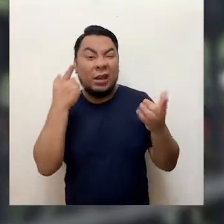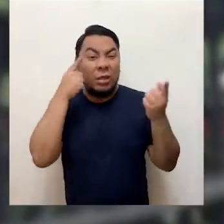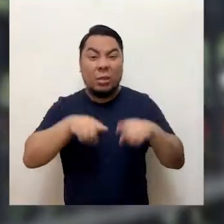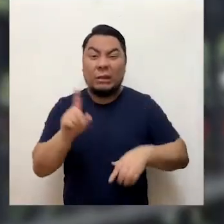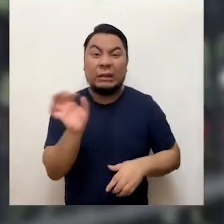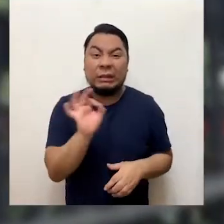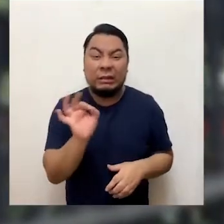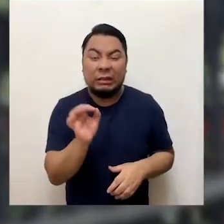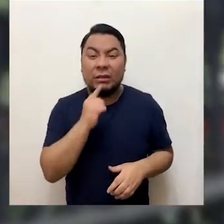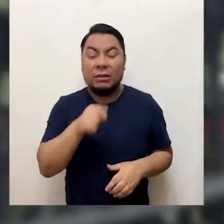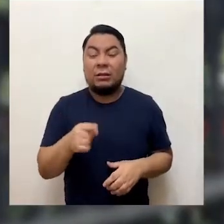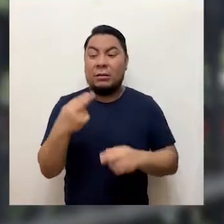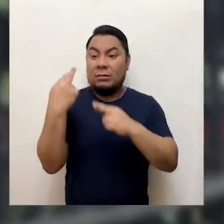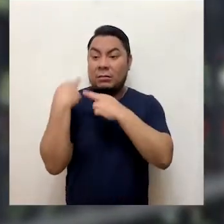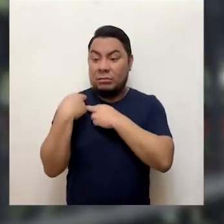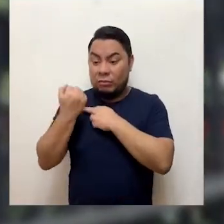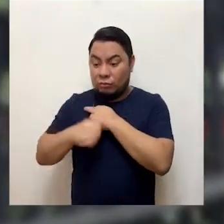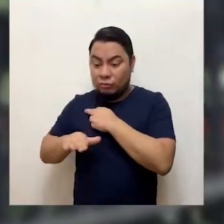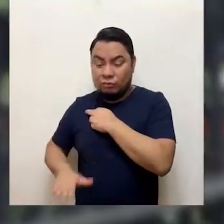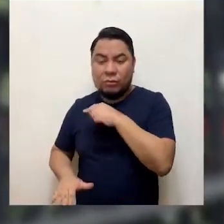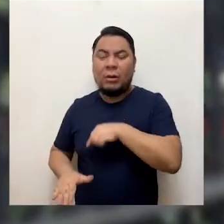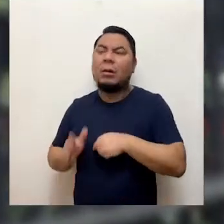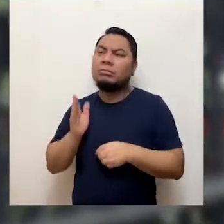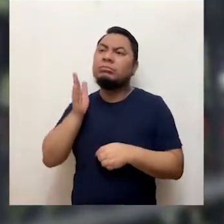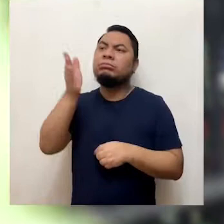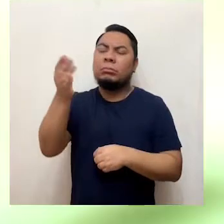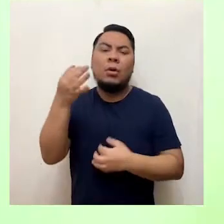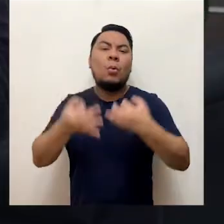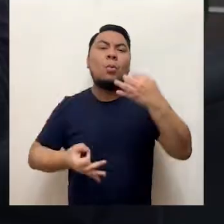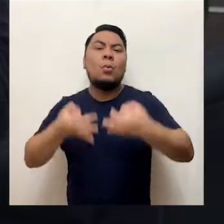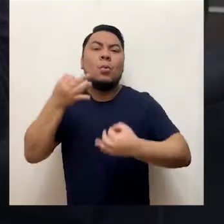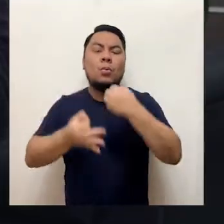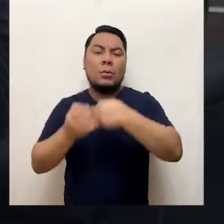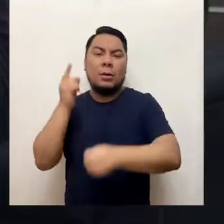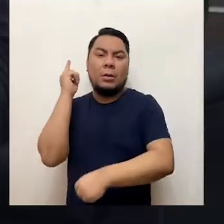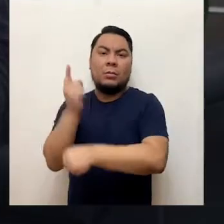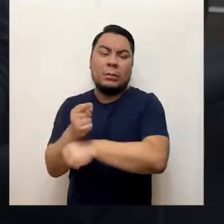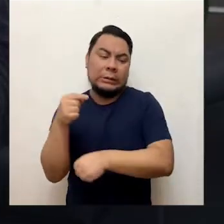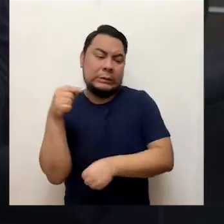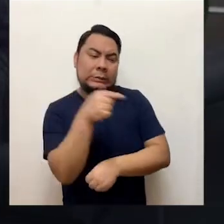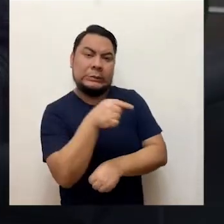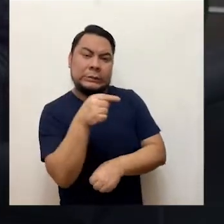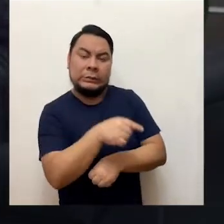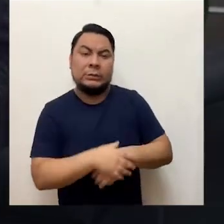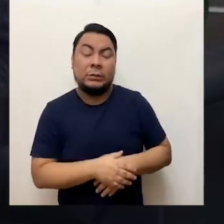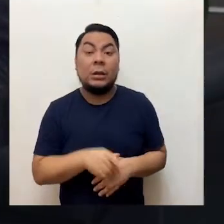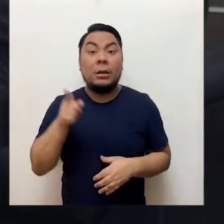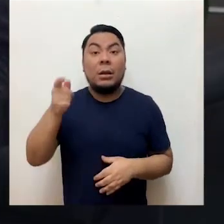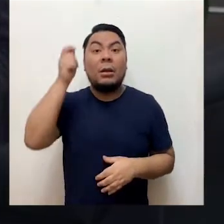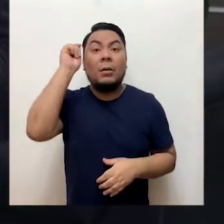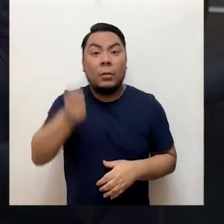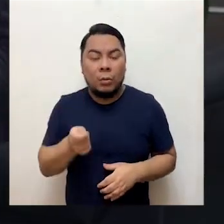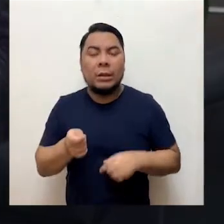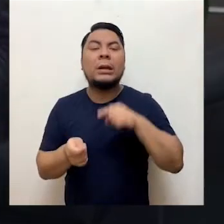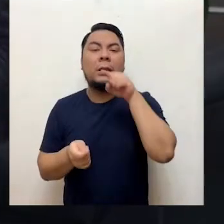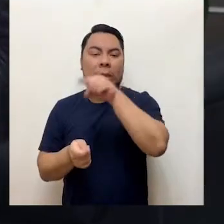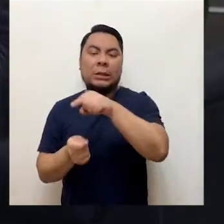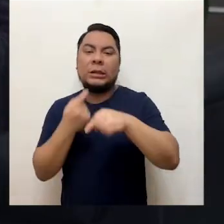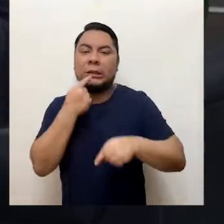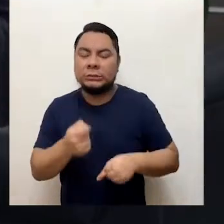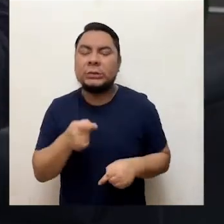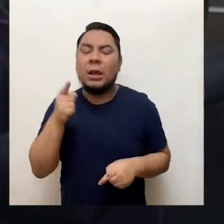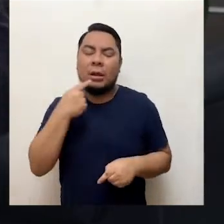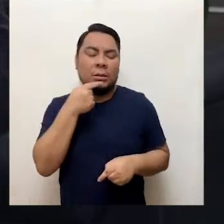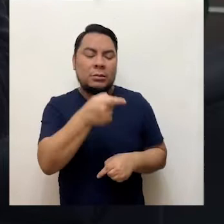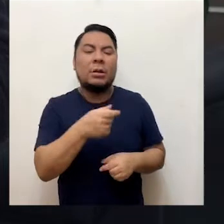cargo del cuidado del menor puede interponer una demanda ante el Poder Judicial. En este caso, va a ser el juez quien defina